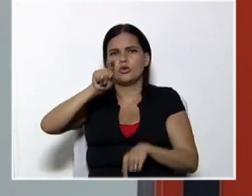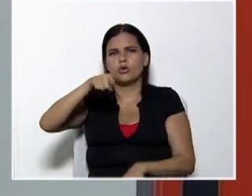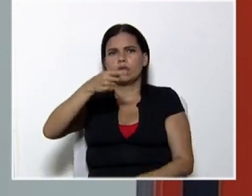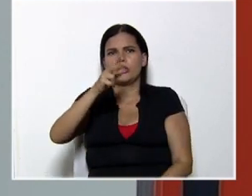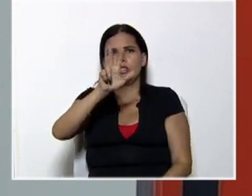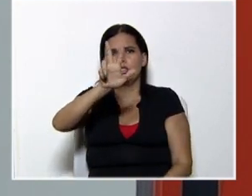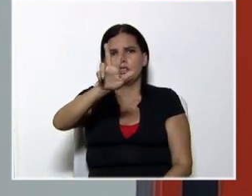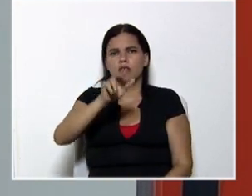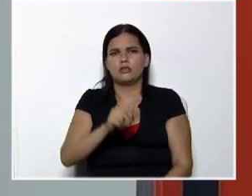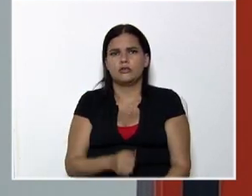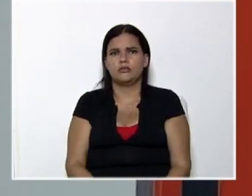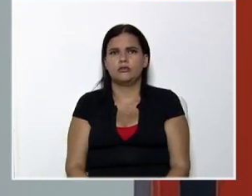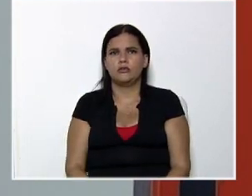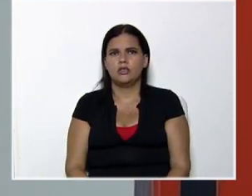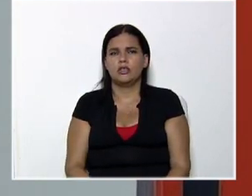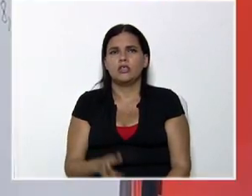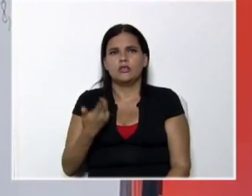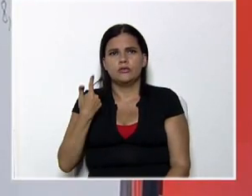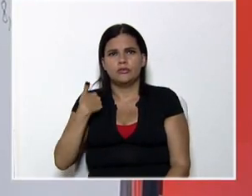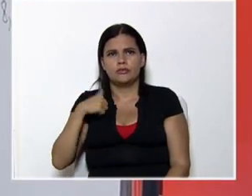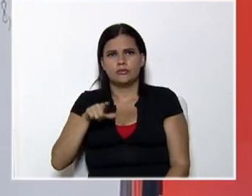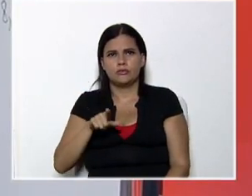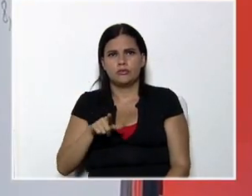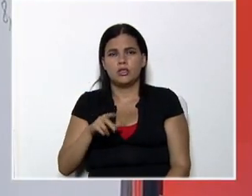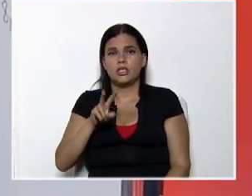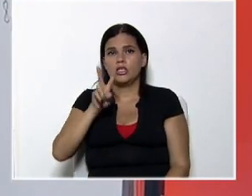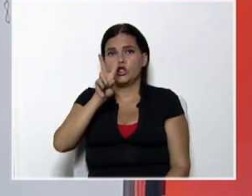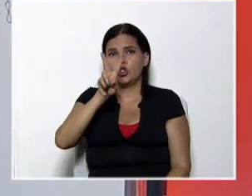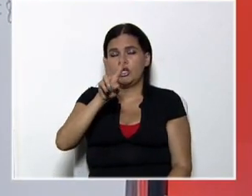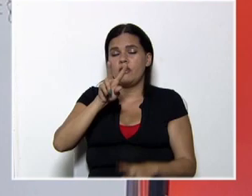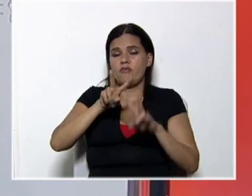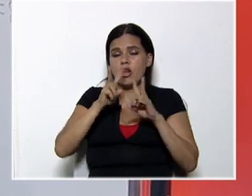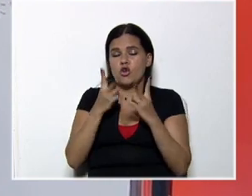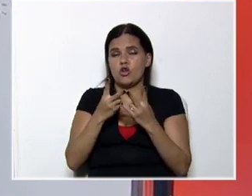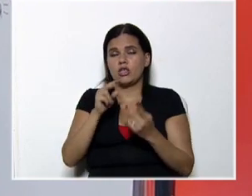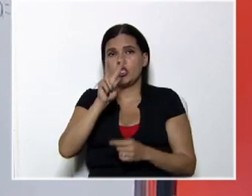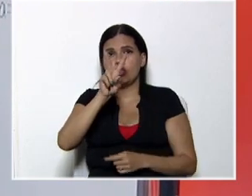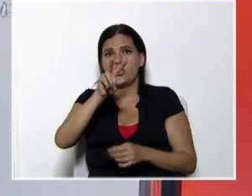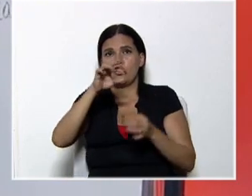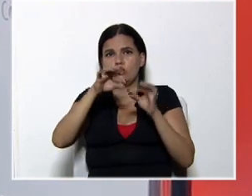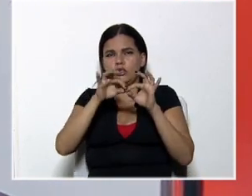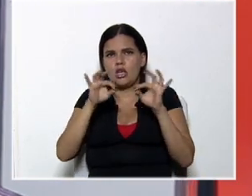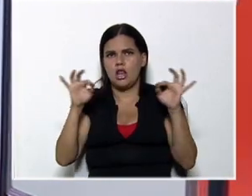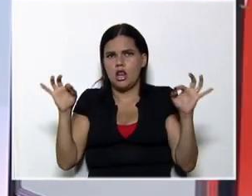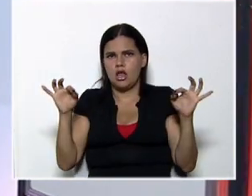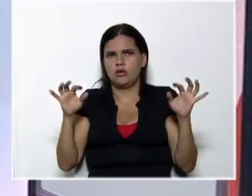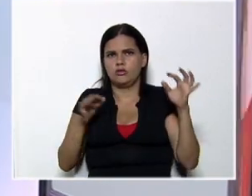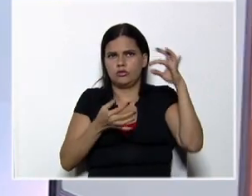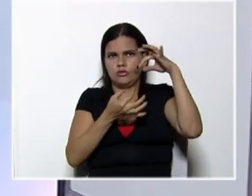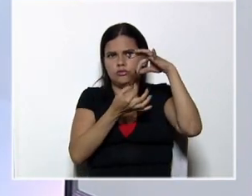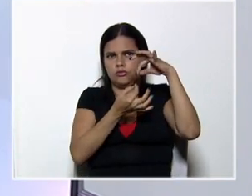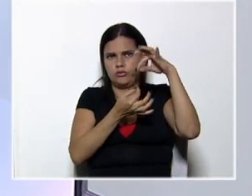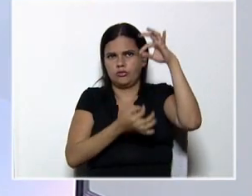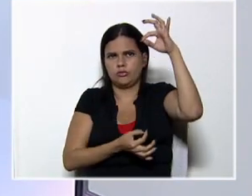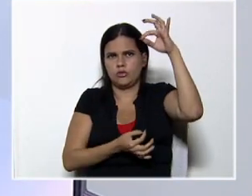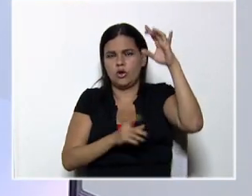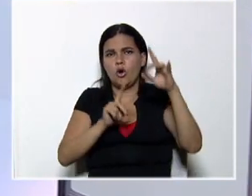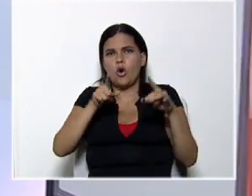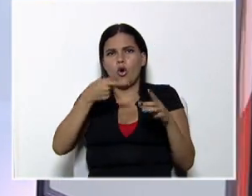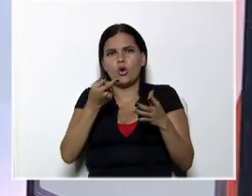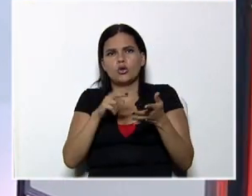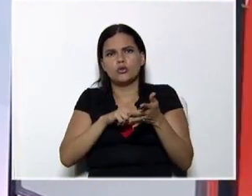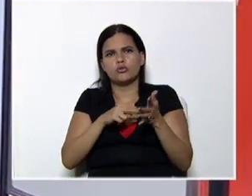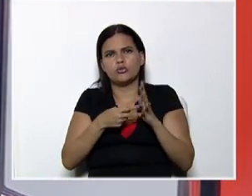8,3. Y así tendríamos ya dos lados. También otro concepto importante dentro de las